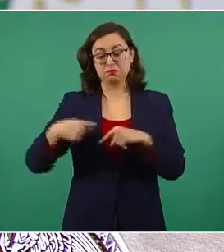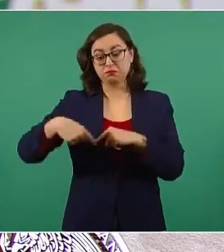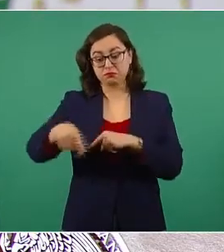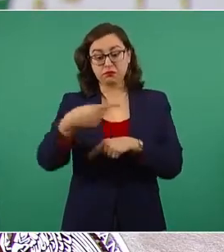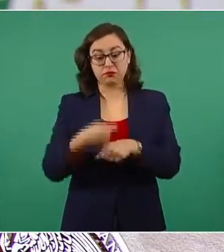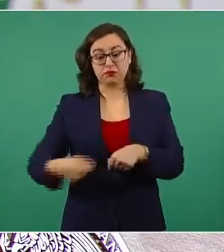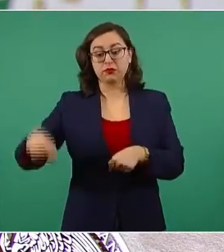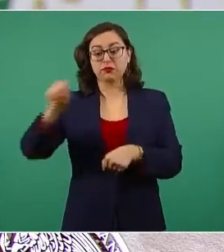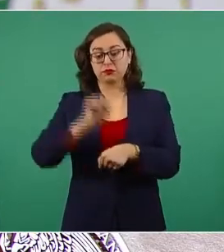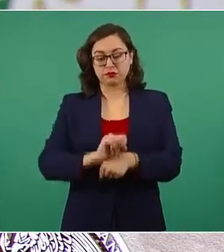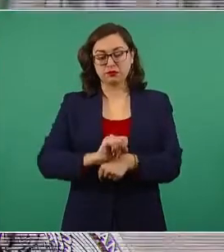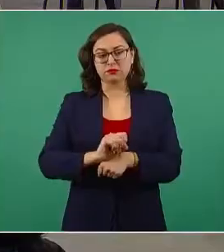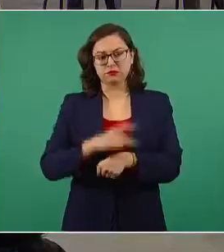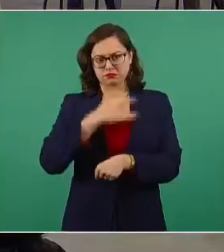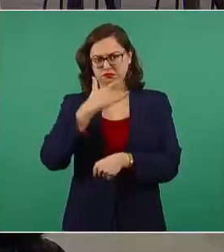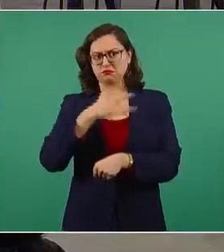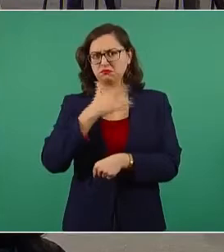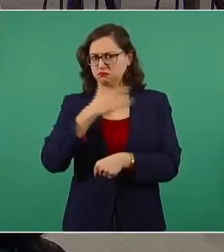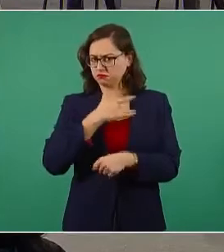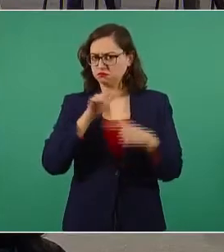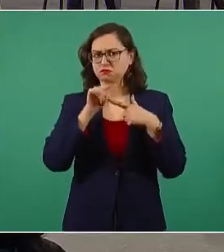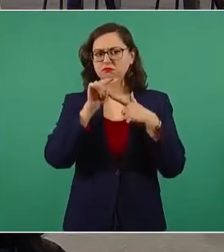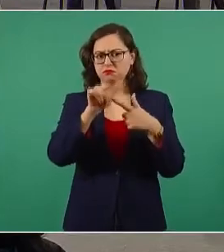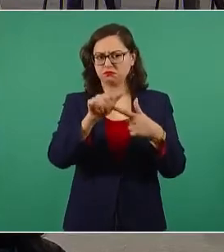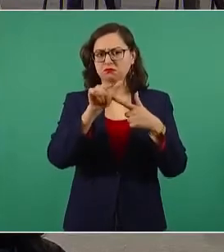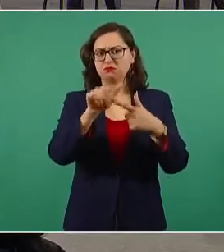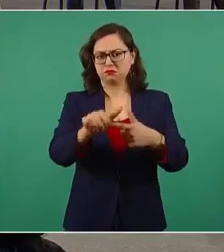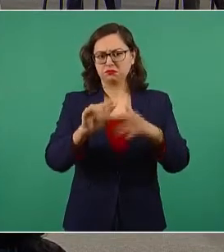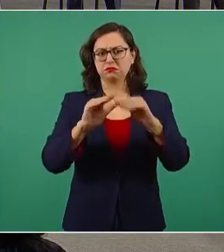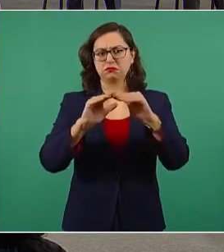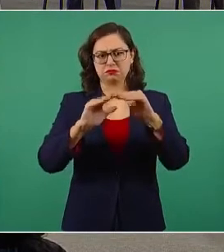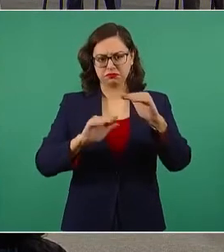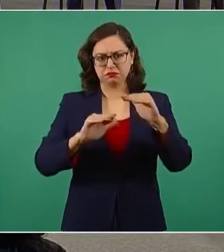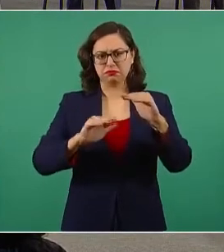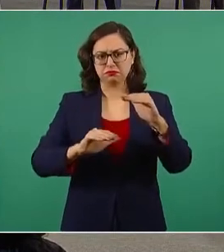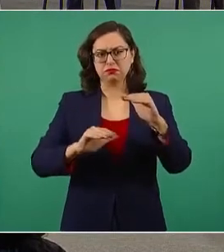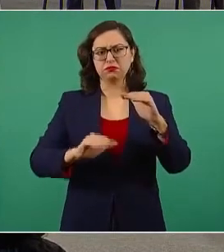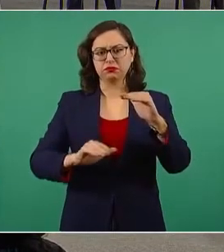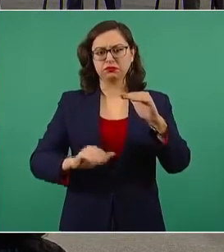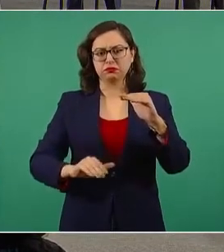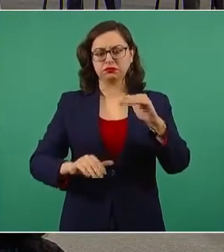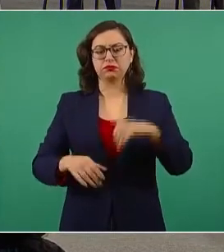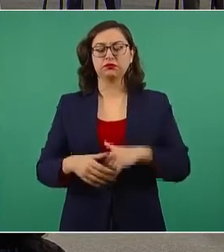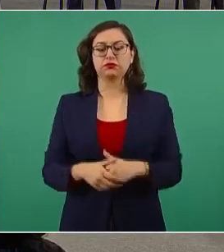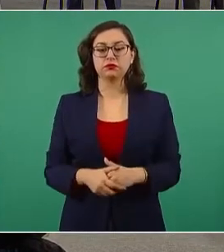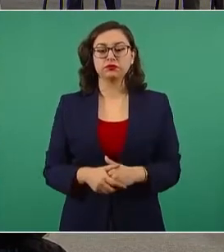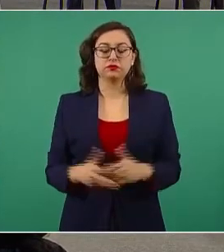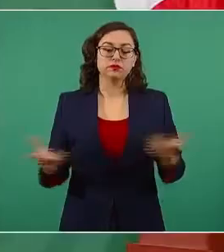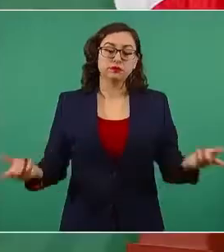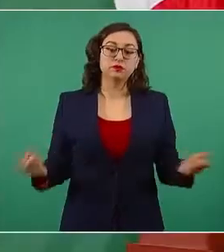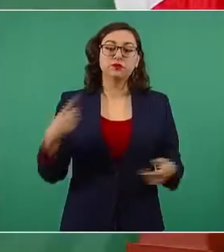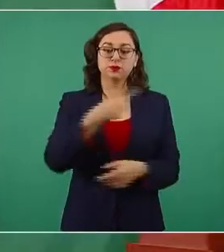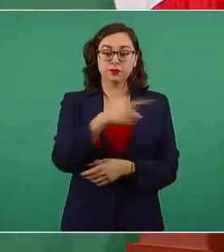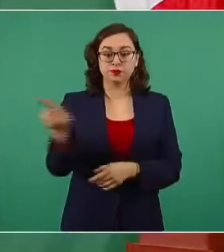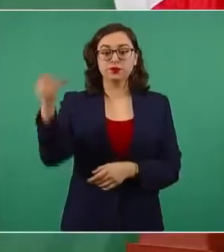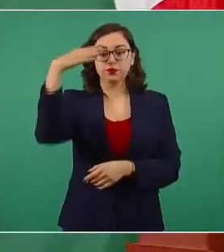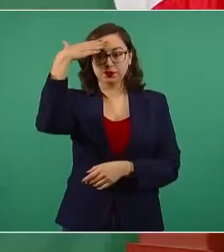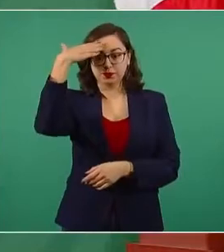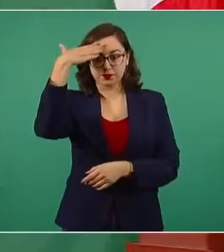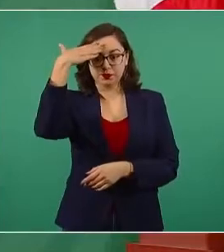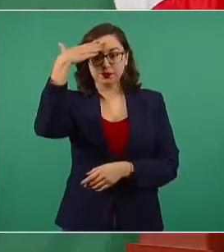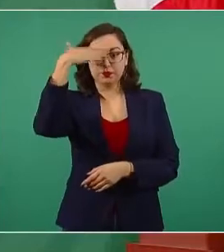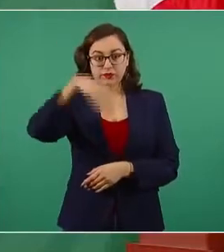siguientes 2 semanas se sigue visualizando una tendencia de reducción. Ya se conoce que